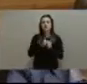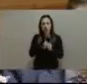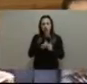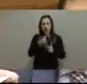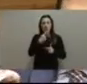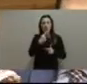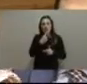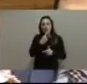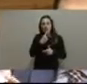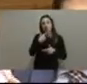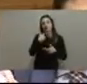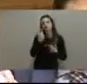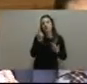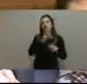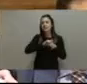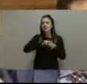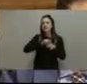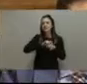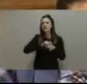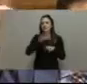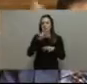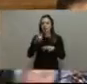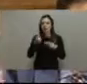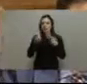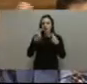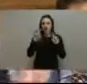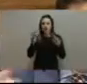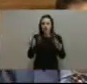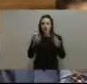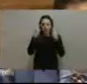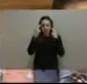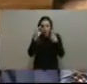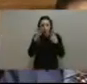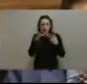un sectarismo que le impedía